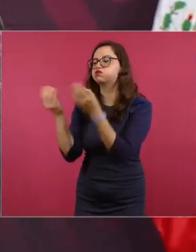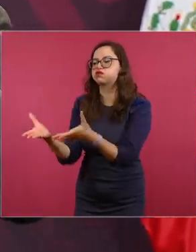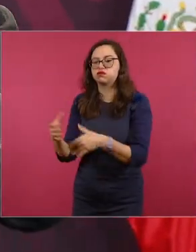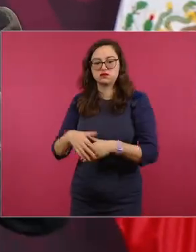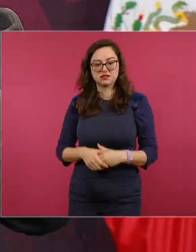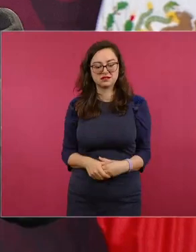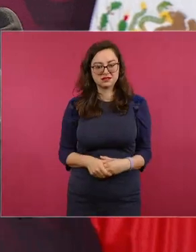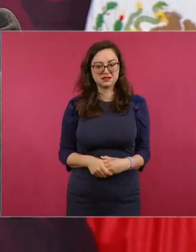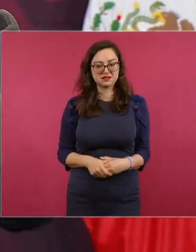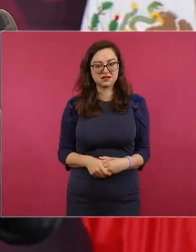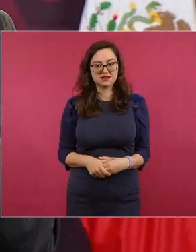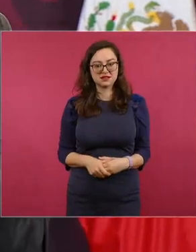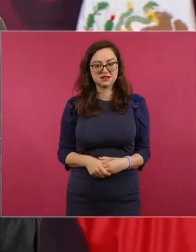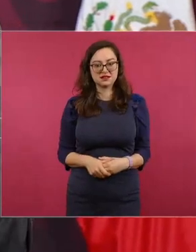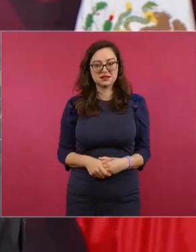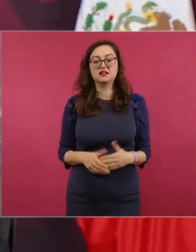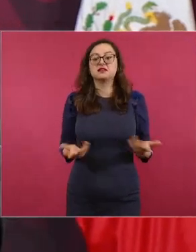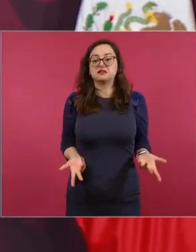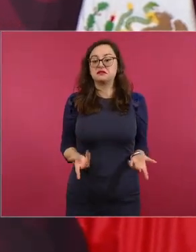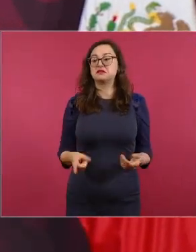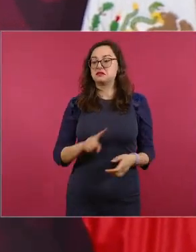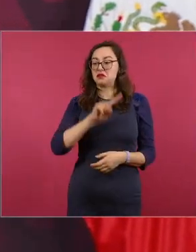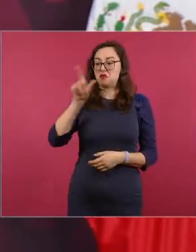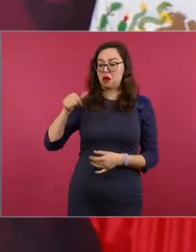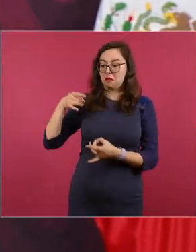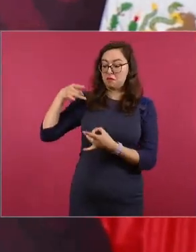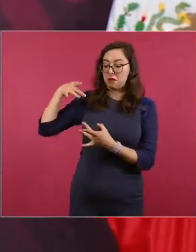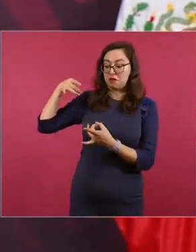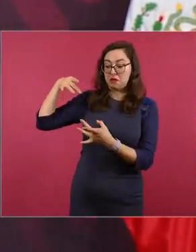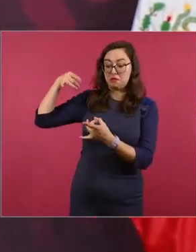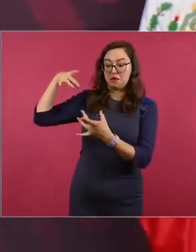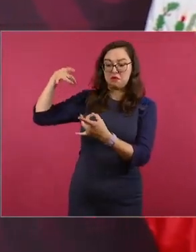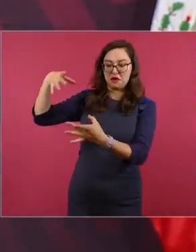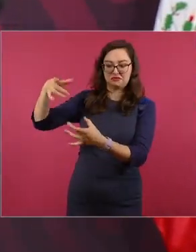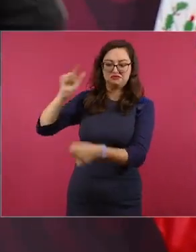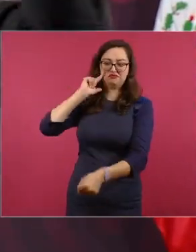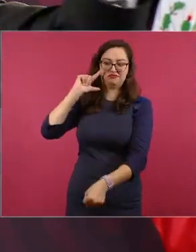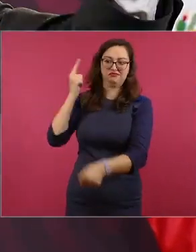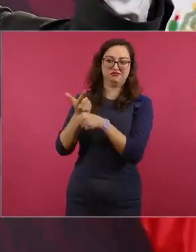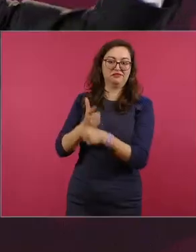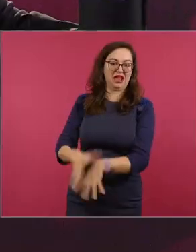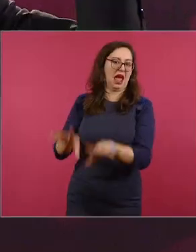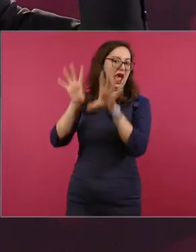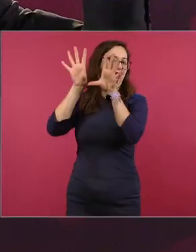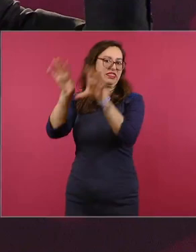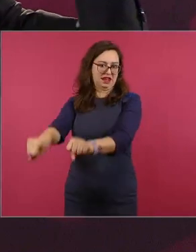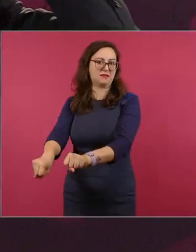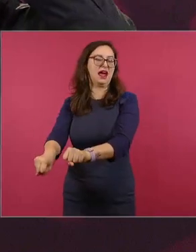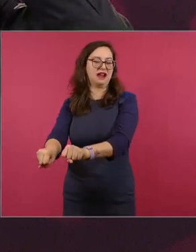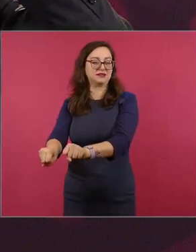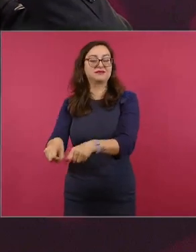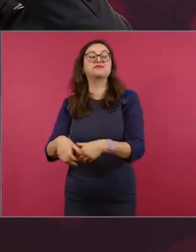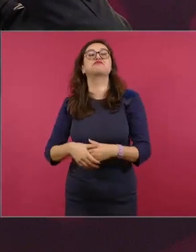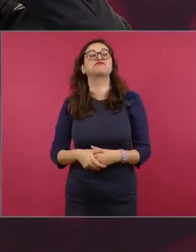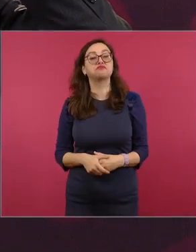terminaran en manos de los delincuentes y que, como llevaban esos sensores,